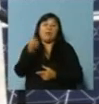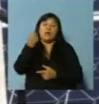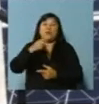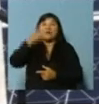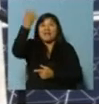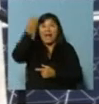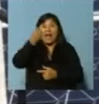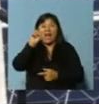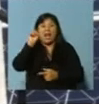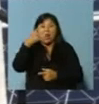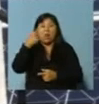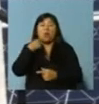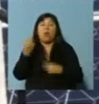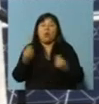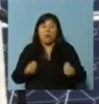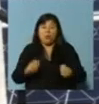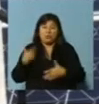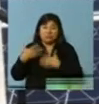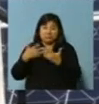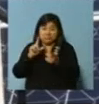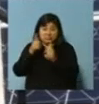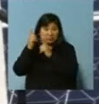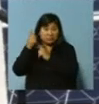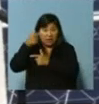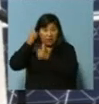de la energía.